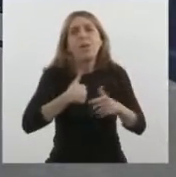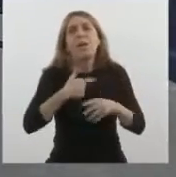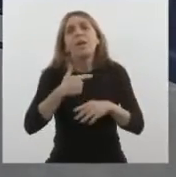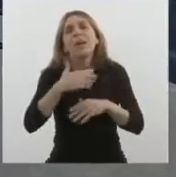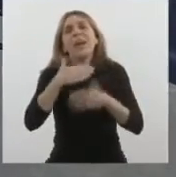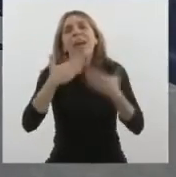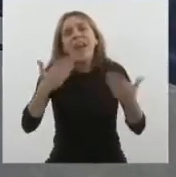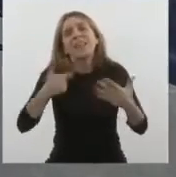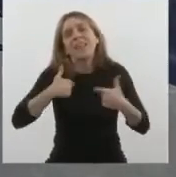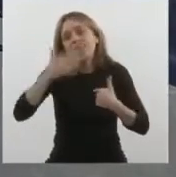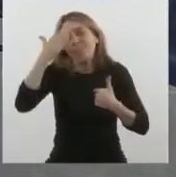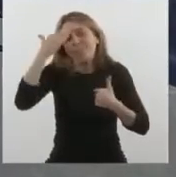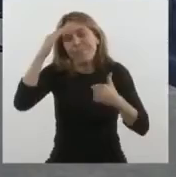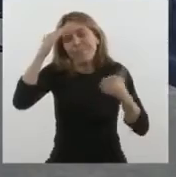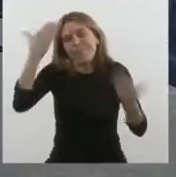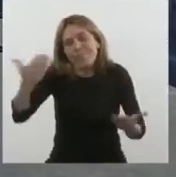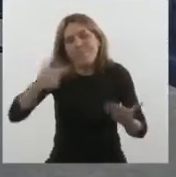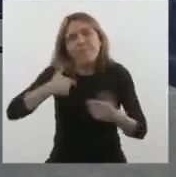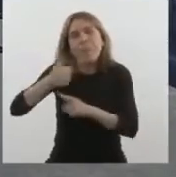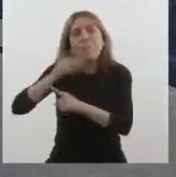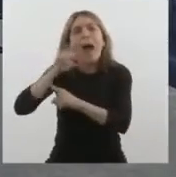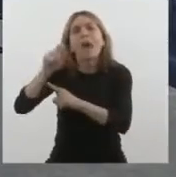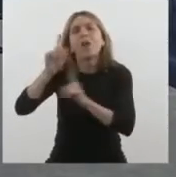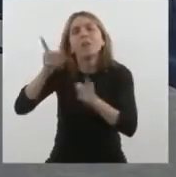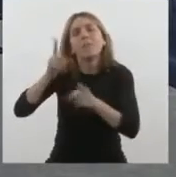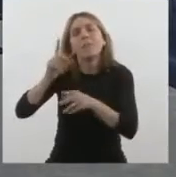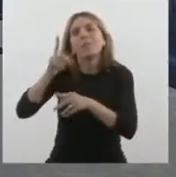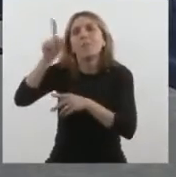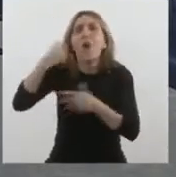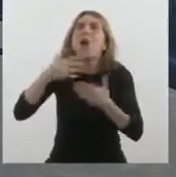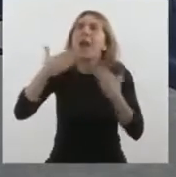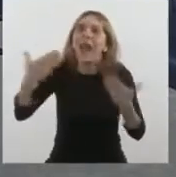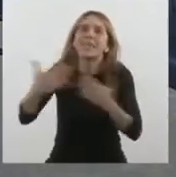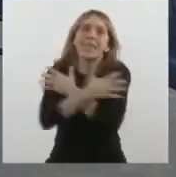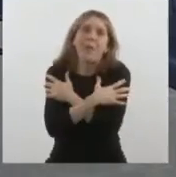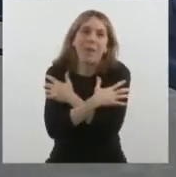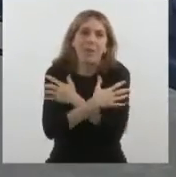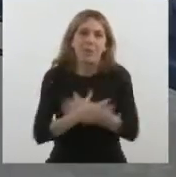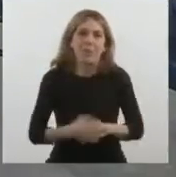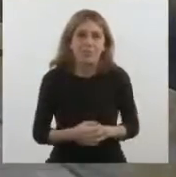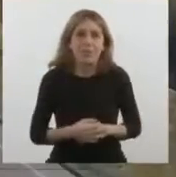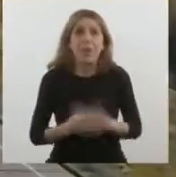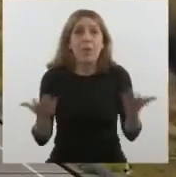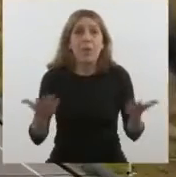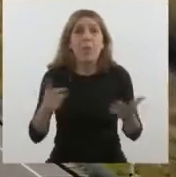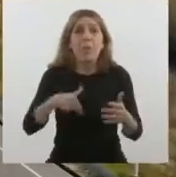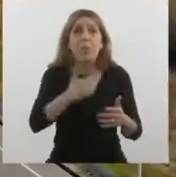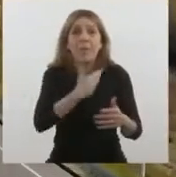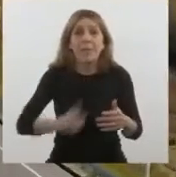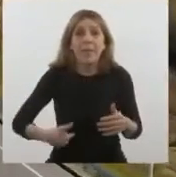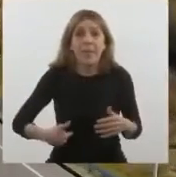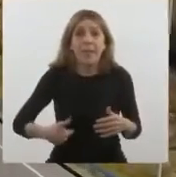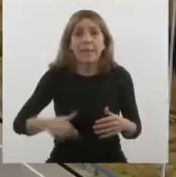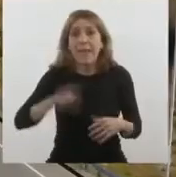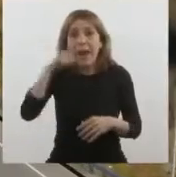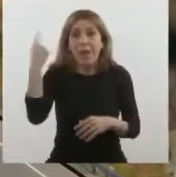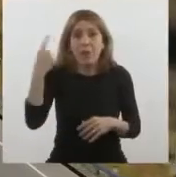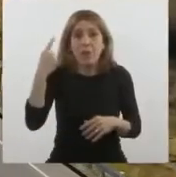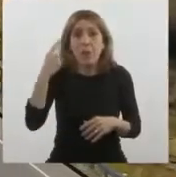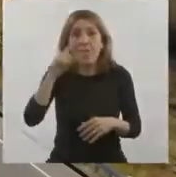y mi cariño al querido Mario, donde estés. Abrazo enorme. Gracias. Las palabras del señor presidente